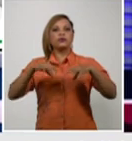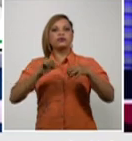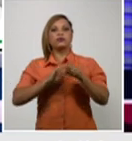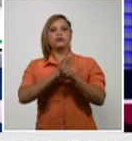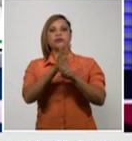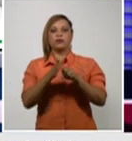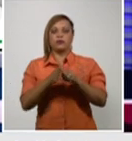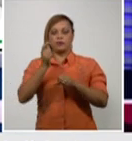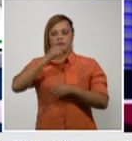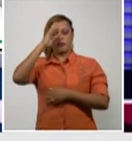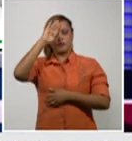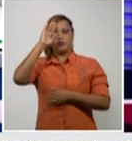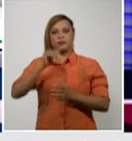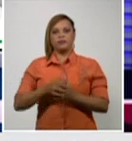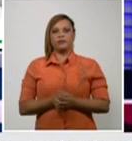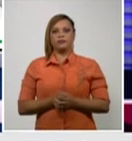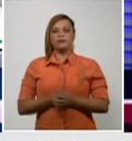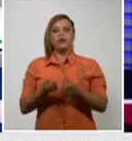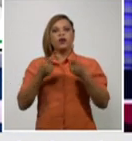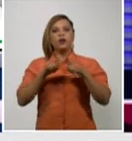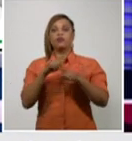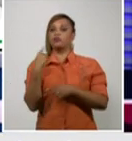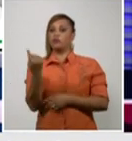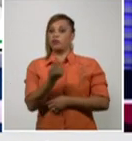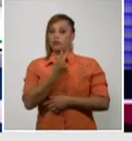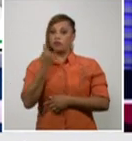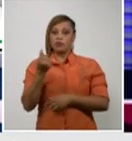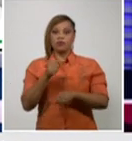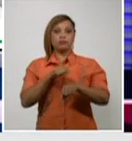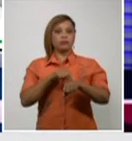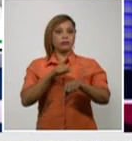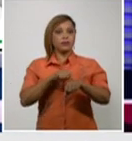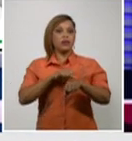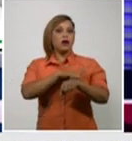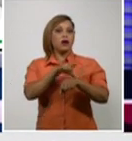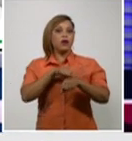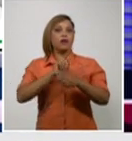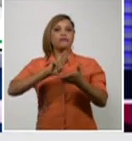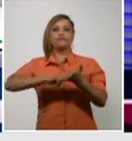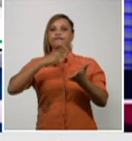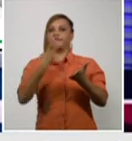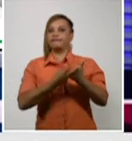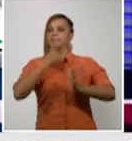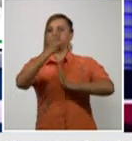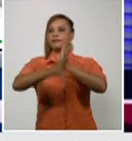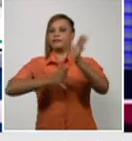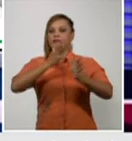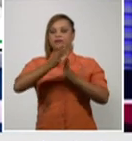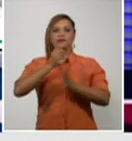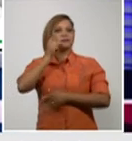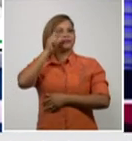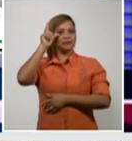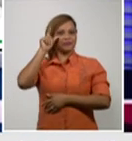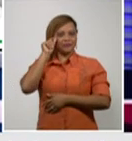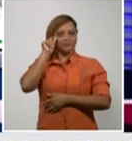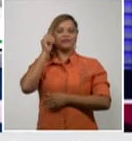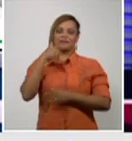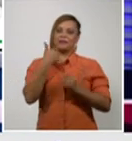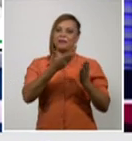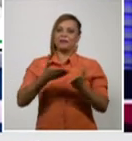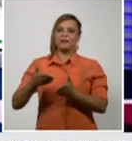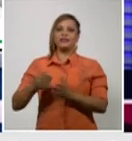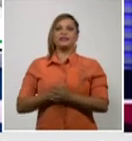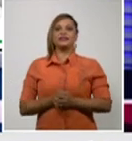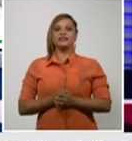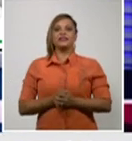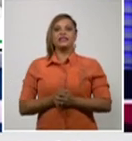el país. Me acompañará en esta primera media hora de informaciones la intérprete de lengua de señas, Marilei Miserrepilado. Bienvenida y tengo